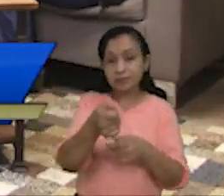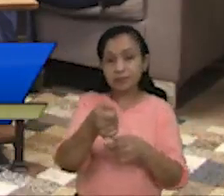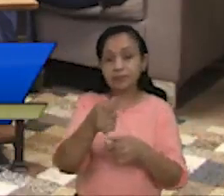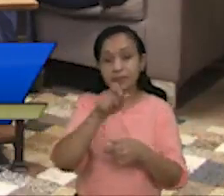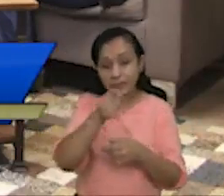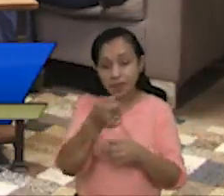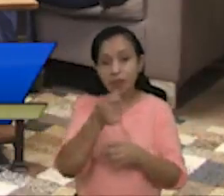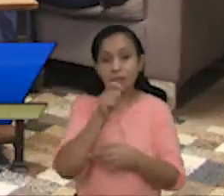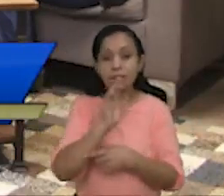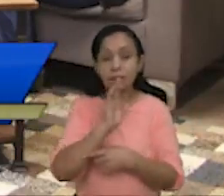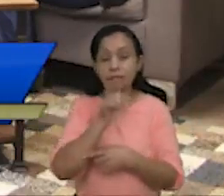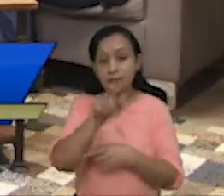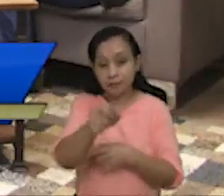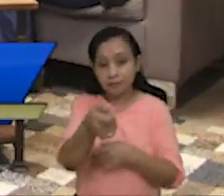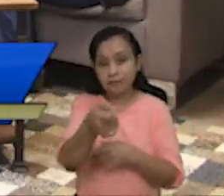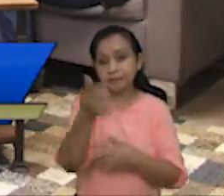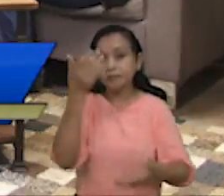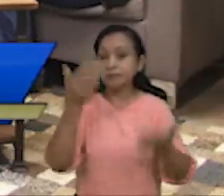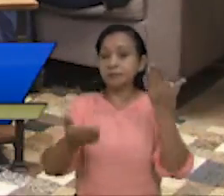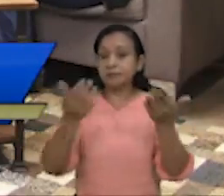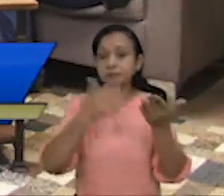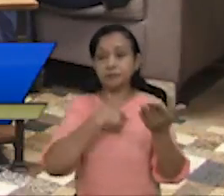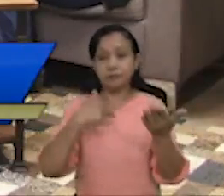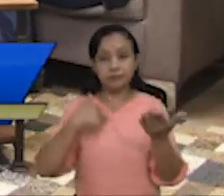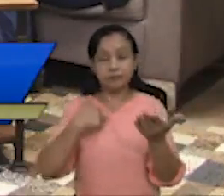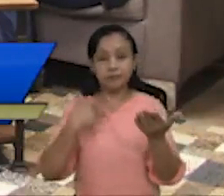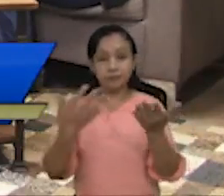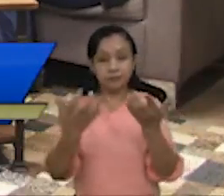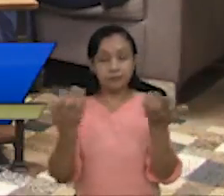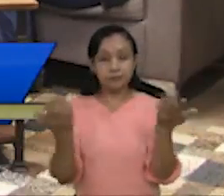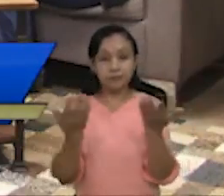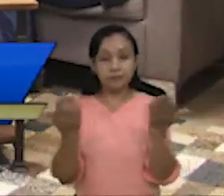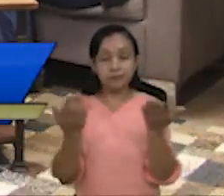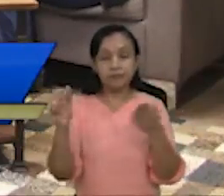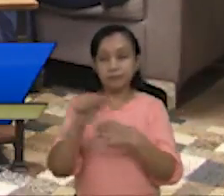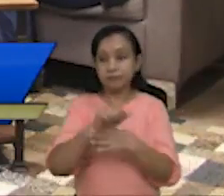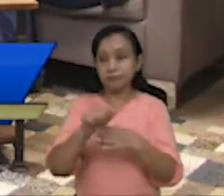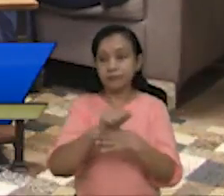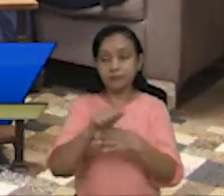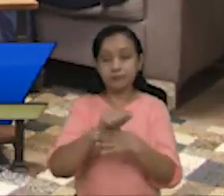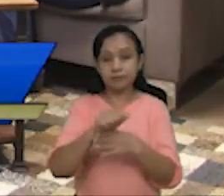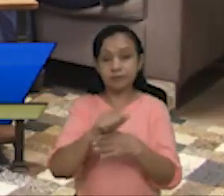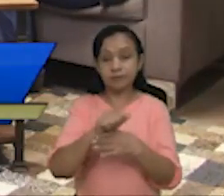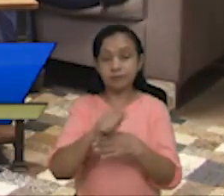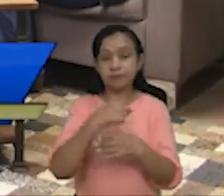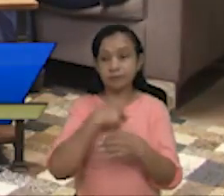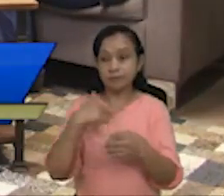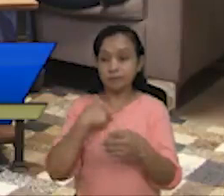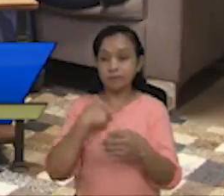para llegar a esa veracidad, al menos nosotros lo tenemos como una práctica constante, es eso,